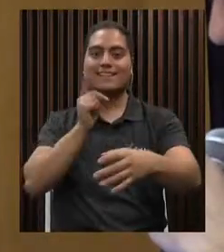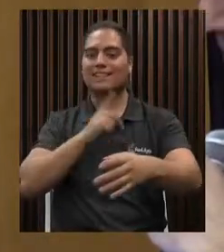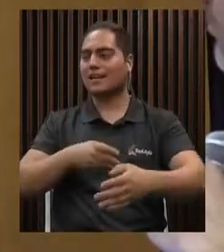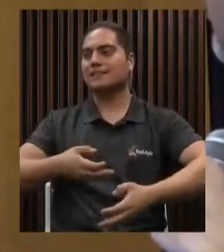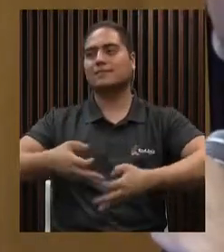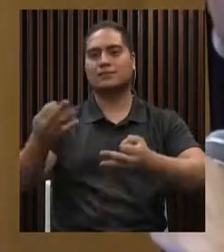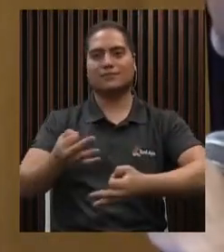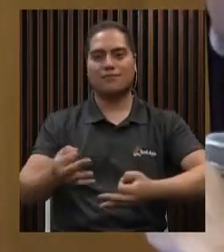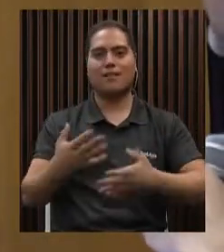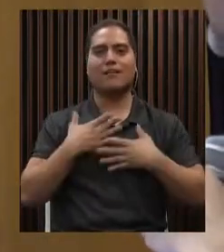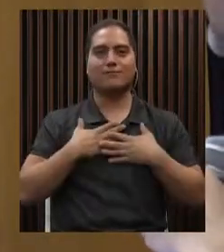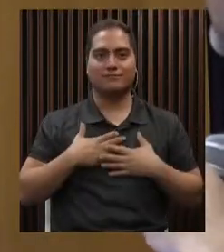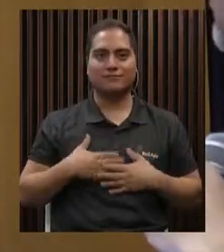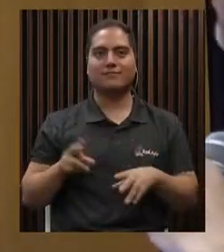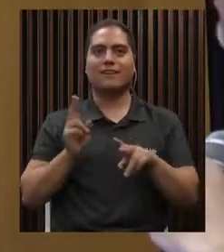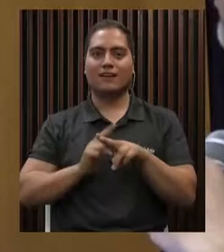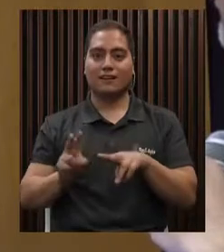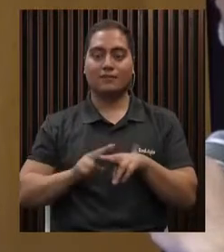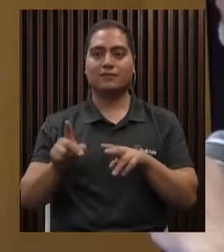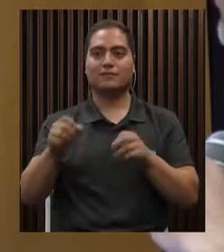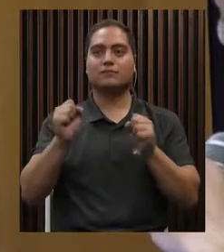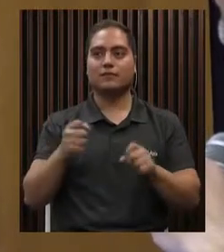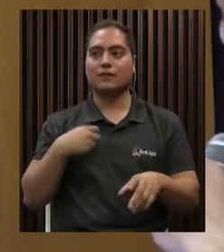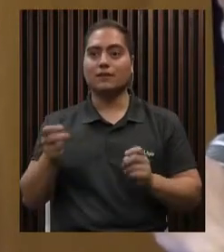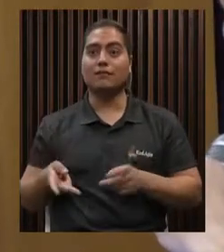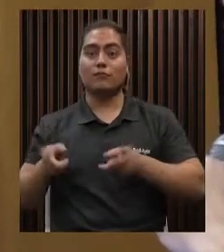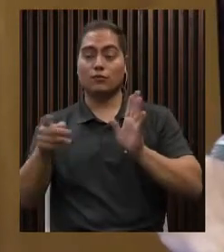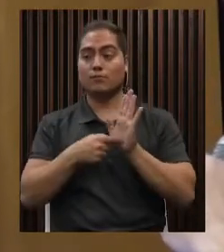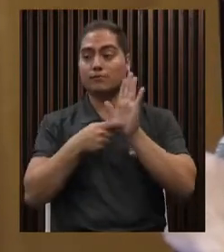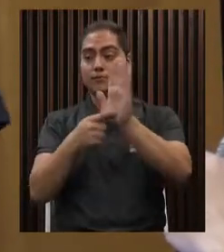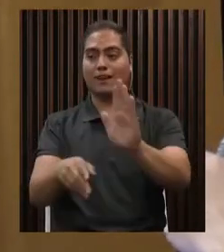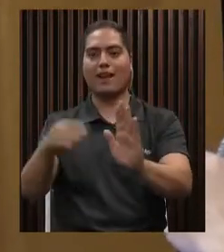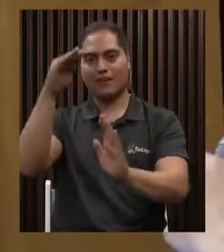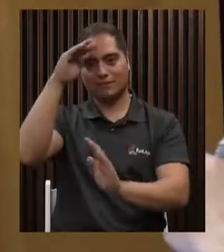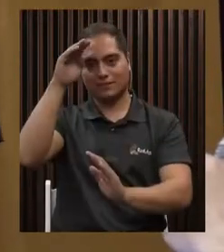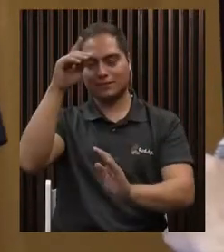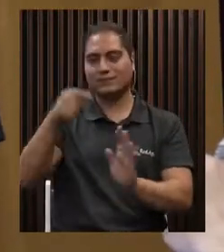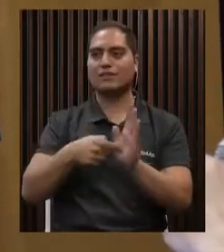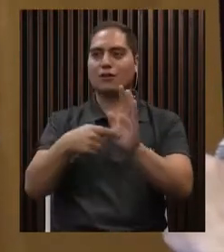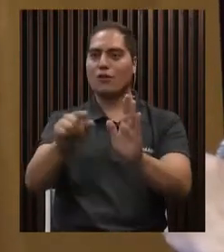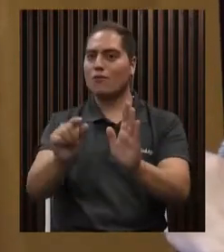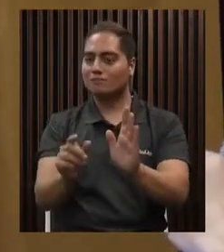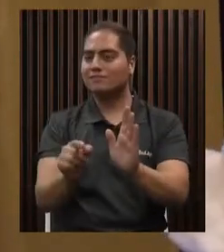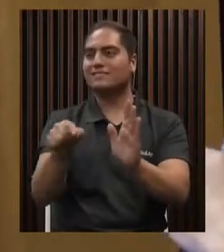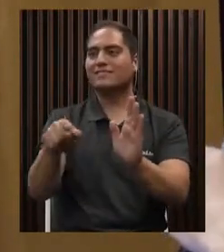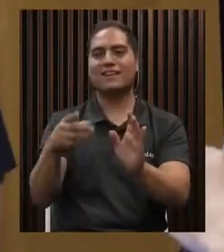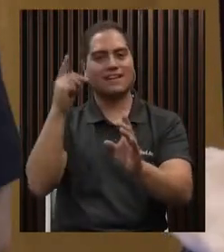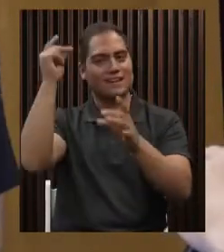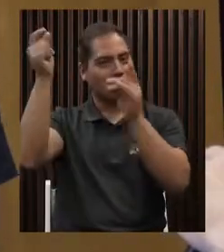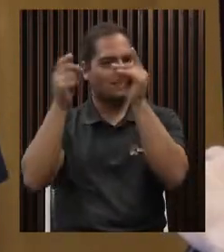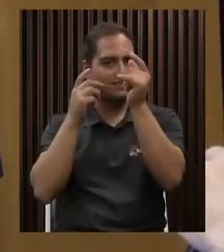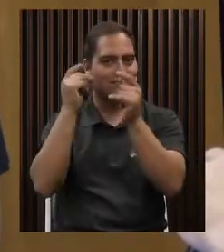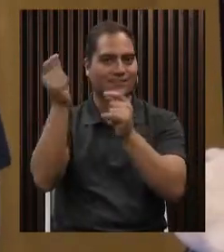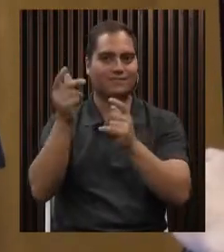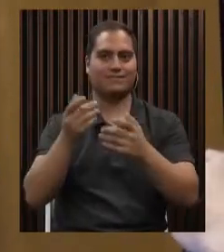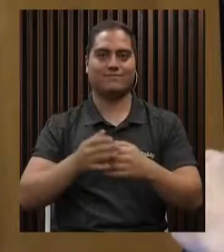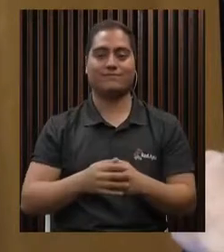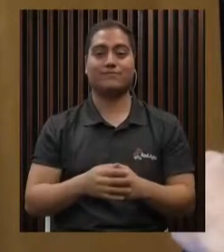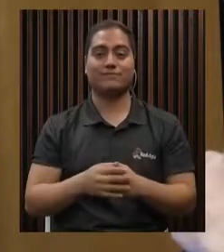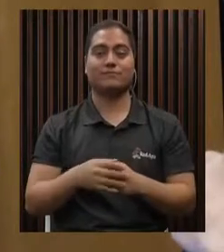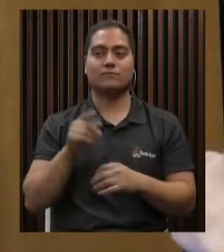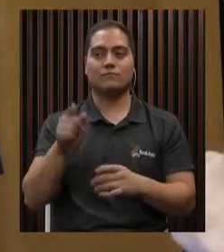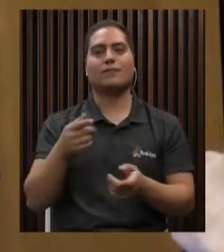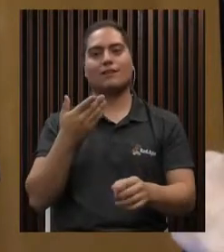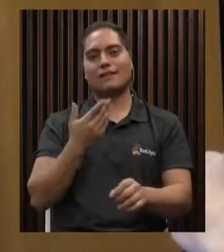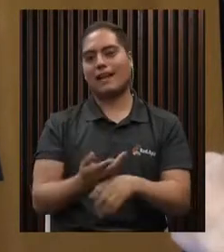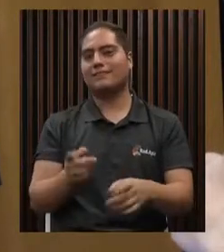les permitiese mostrar esta experiencia de esta oferta creativa que se presentaba en la ciudad. Hubo cambios